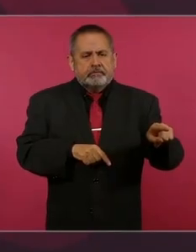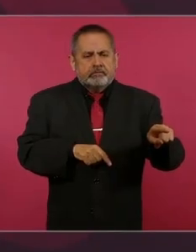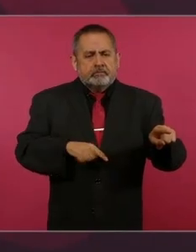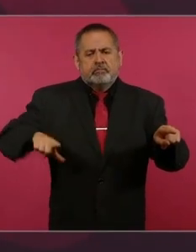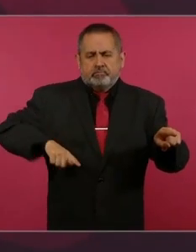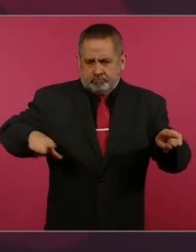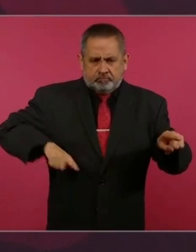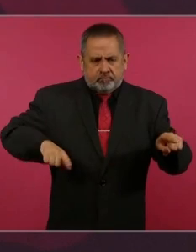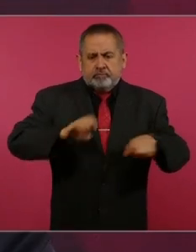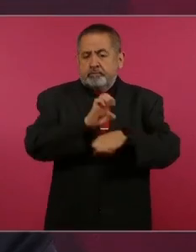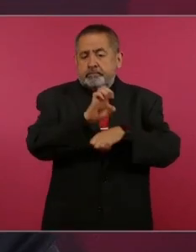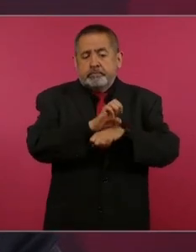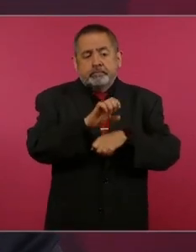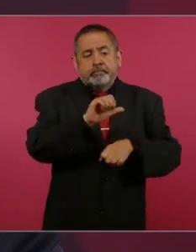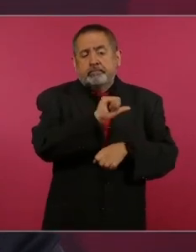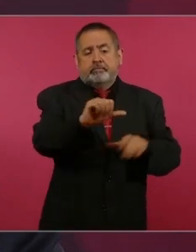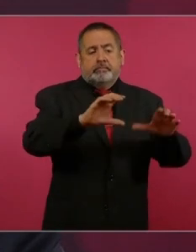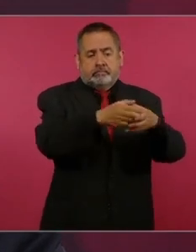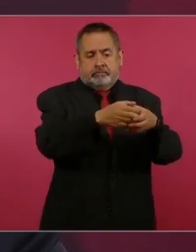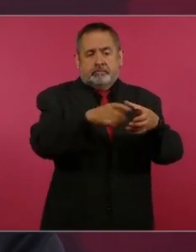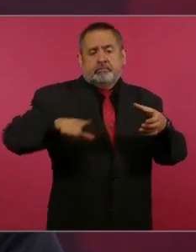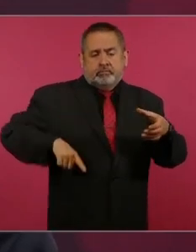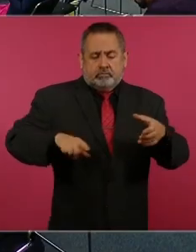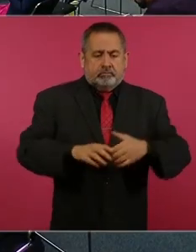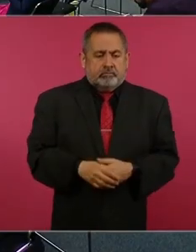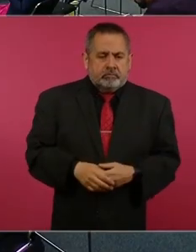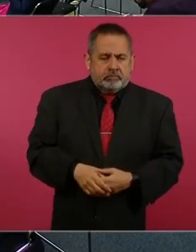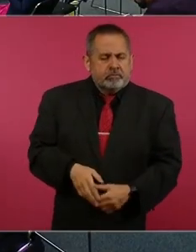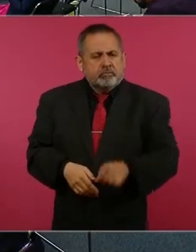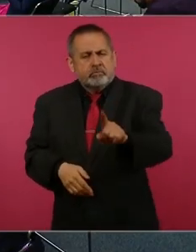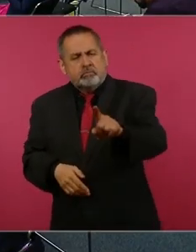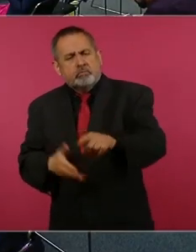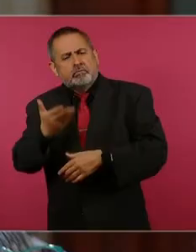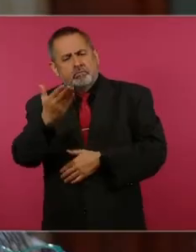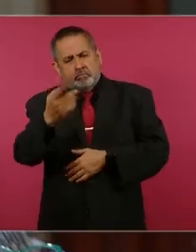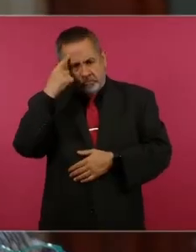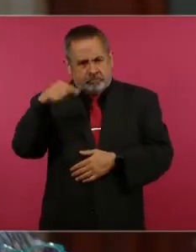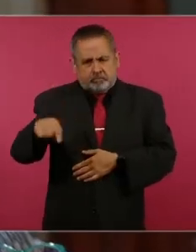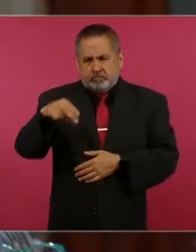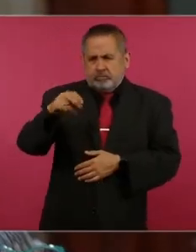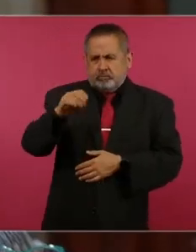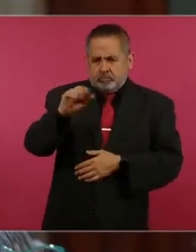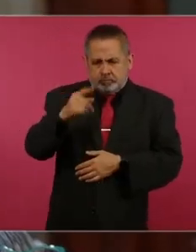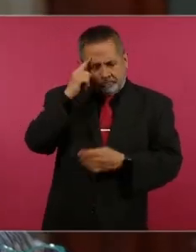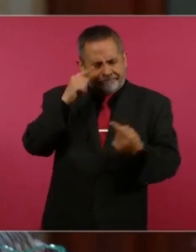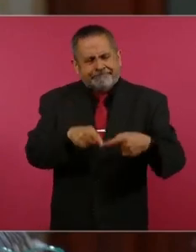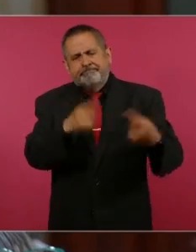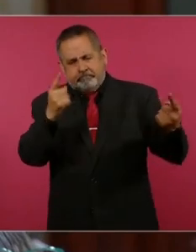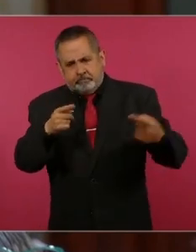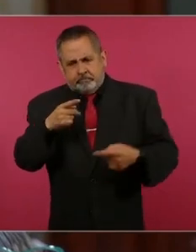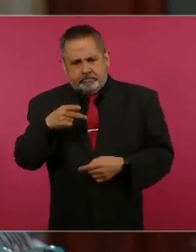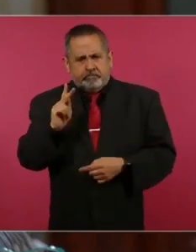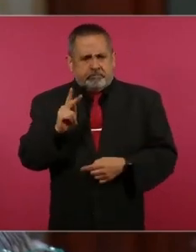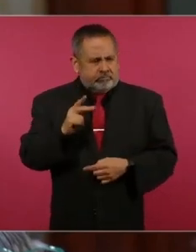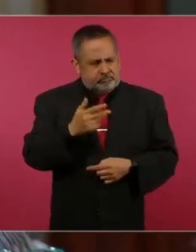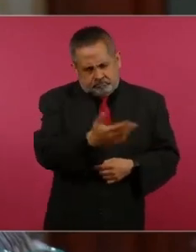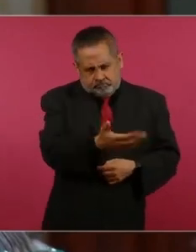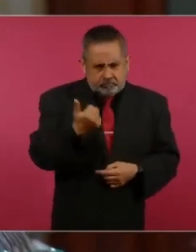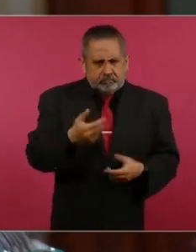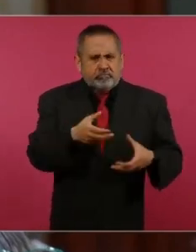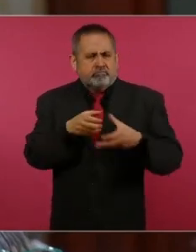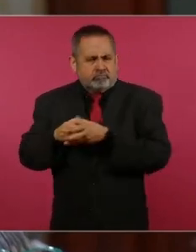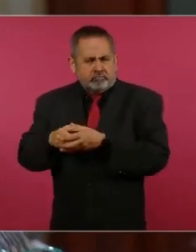del gobierno de ese país. ¿Y haría usted una petición formal a Noboa a pesar de la ruptura de relaciones diplomáticas